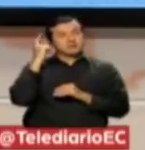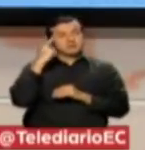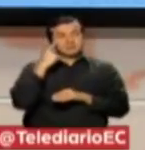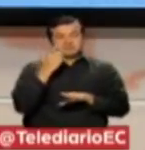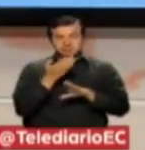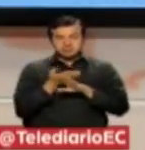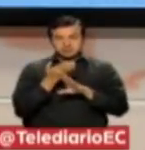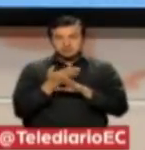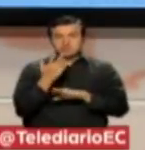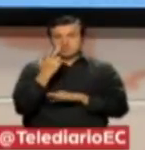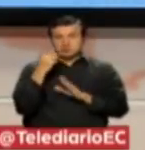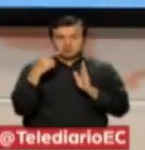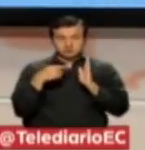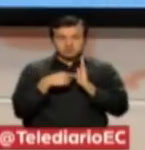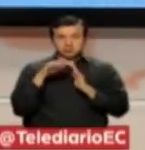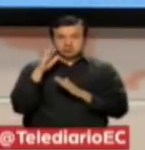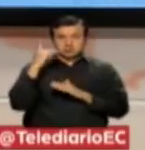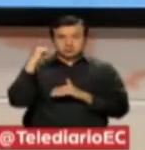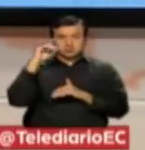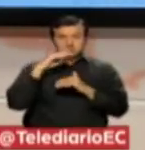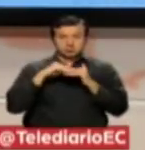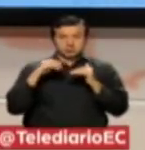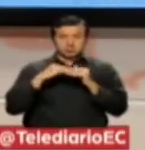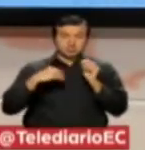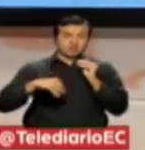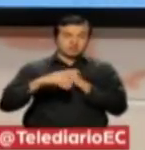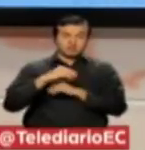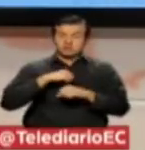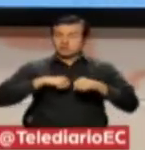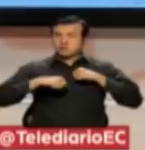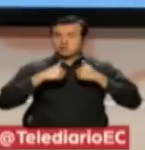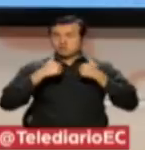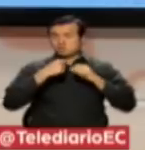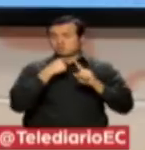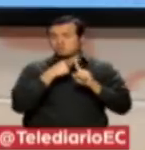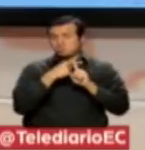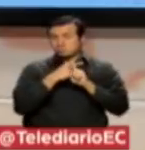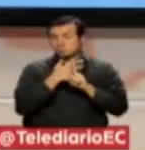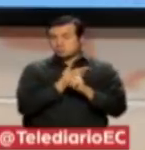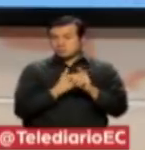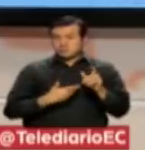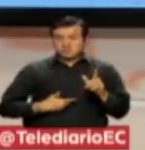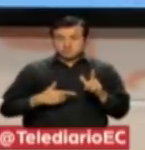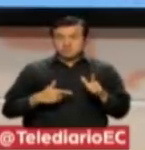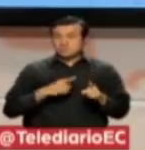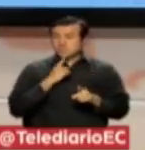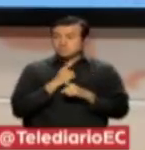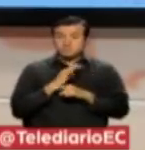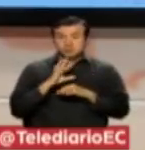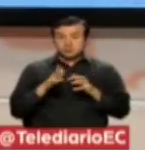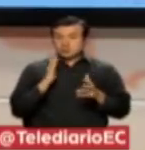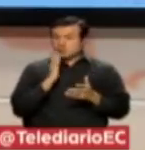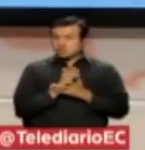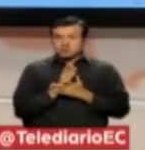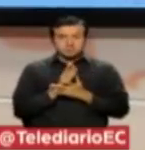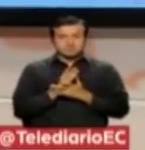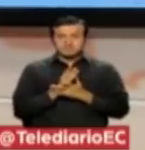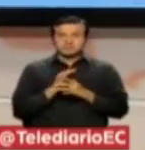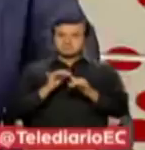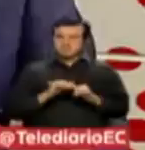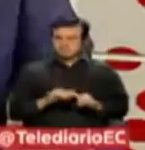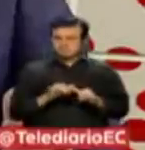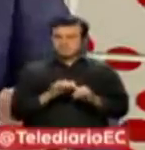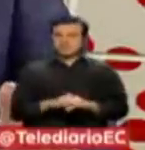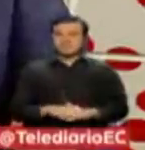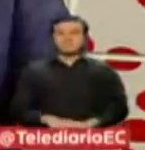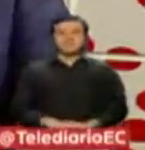hablan. Tenemos 13.5 millones de dólares por la buena gestión del presidente Moreno y por la decisión de no dejar la corrupción pasar por alto. Si bien